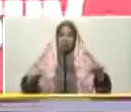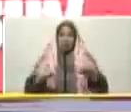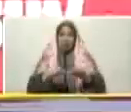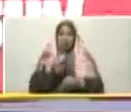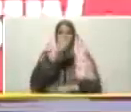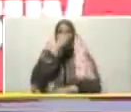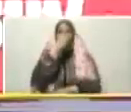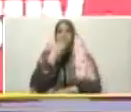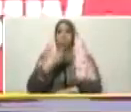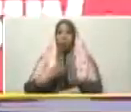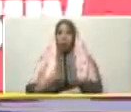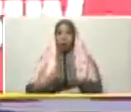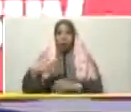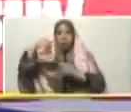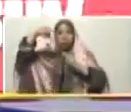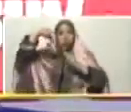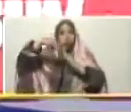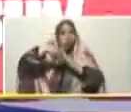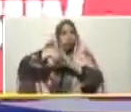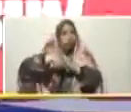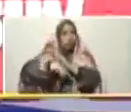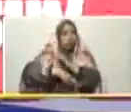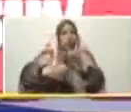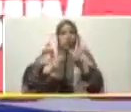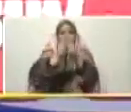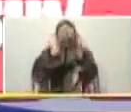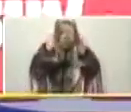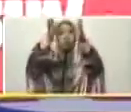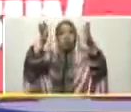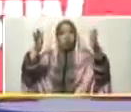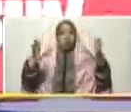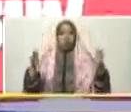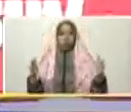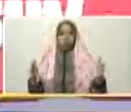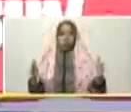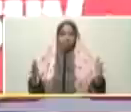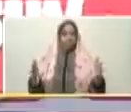buena muy profunda pero muy amplia